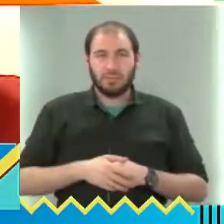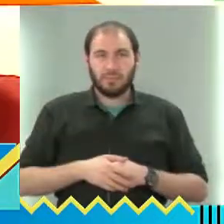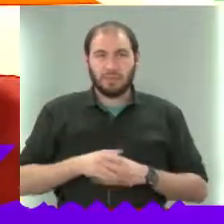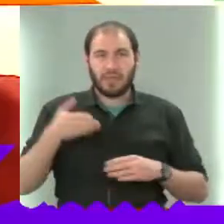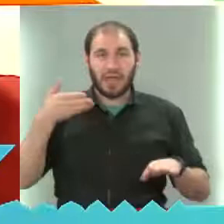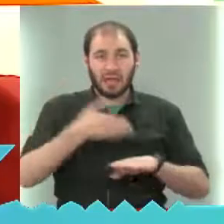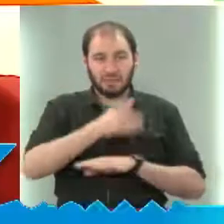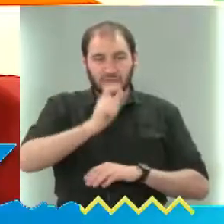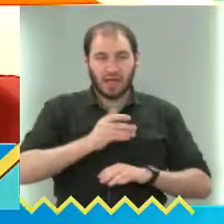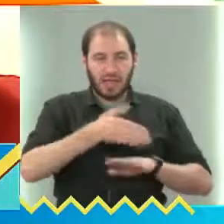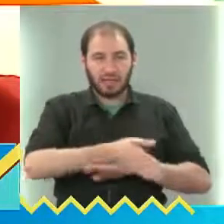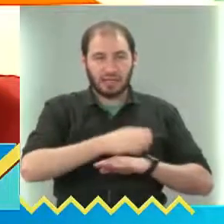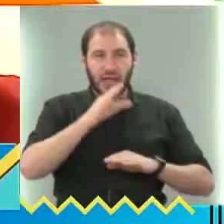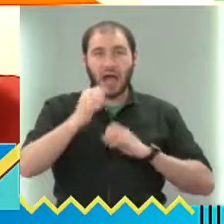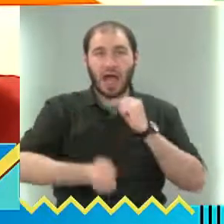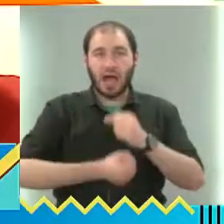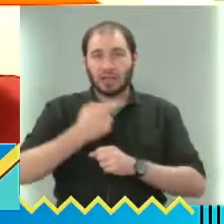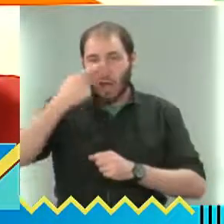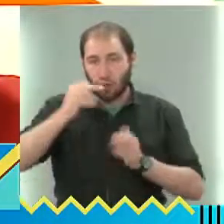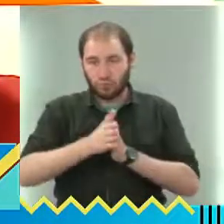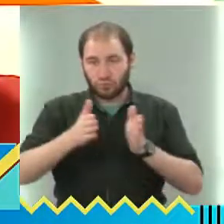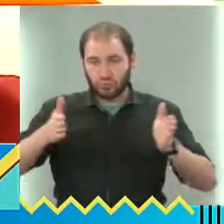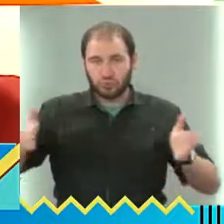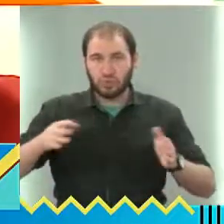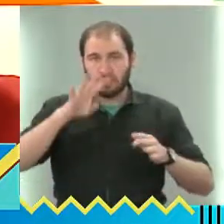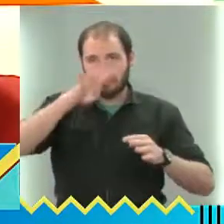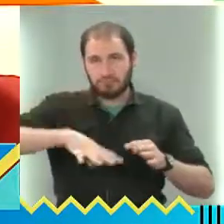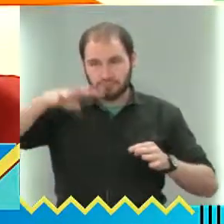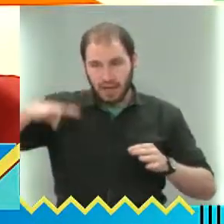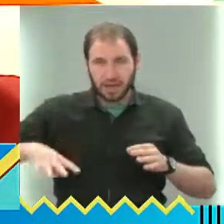que ingresa el donante hasta el paso último mediante códigos de